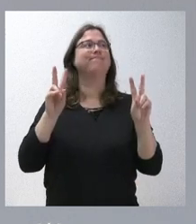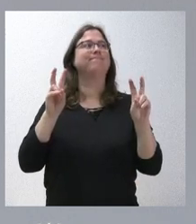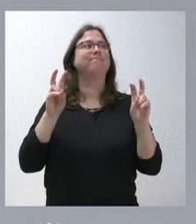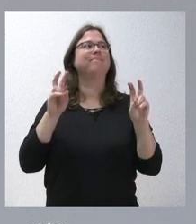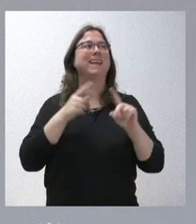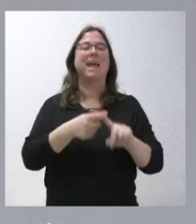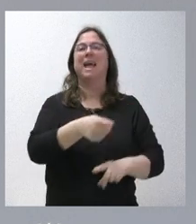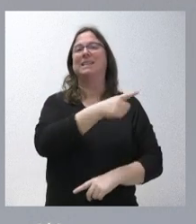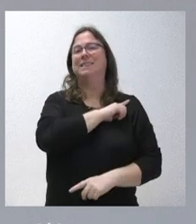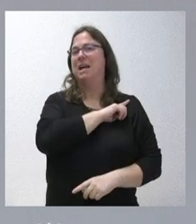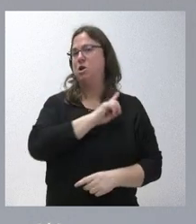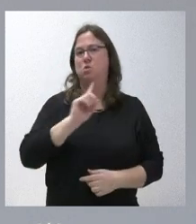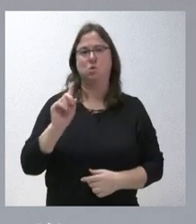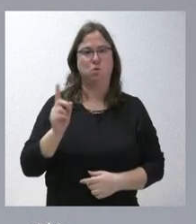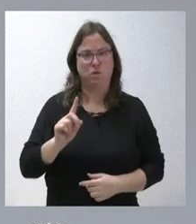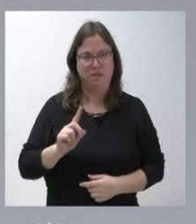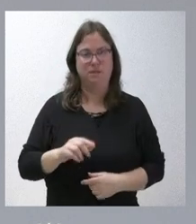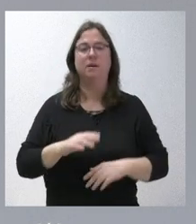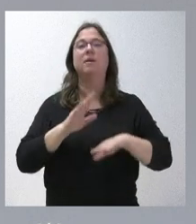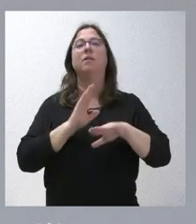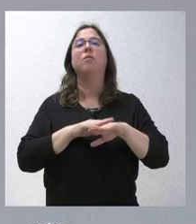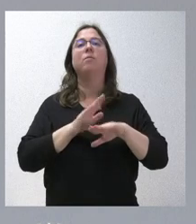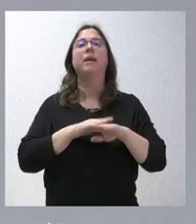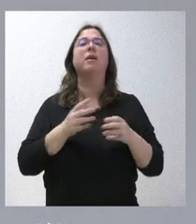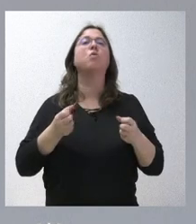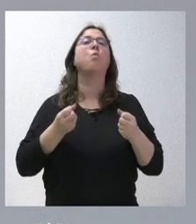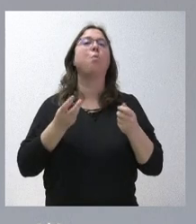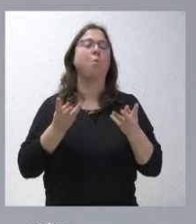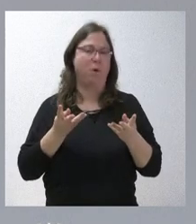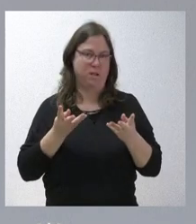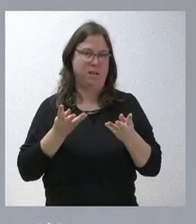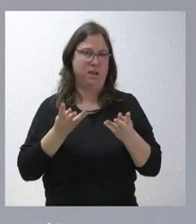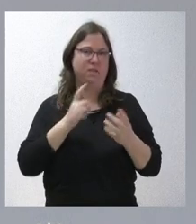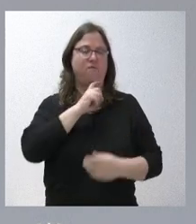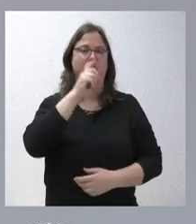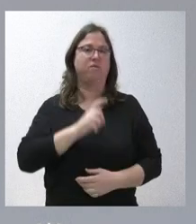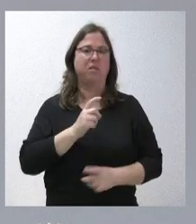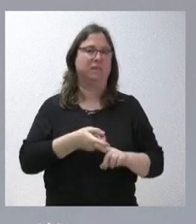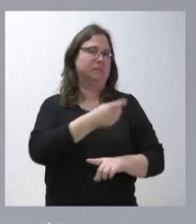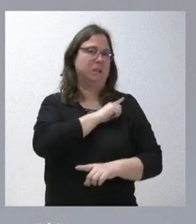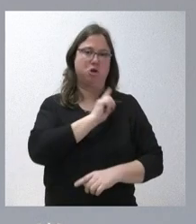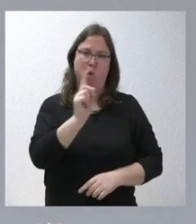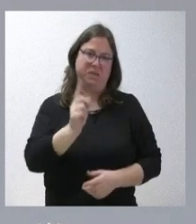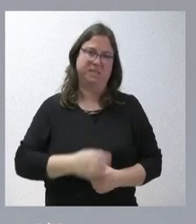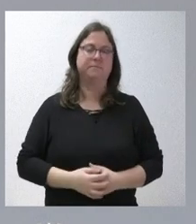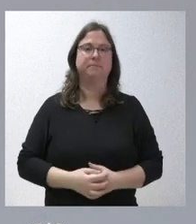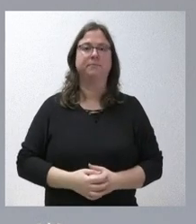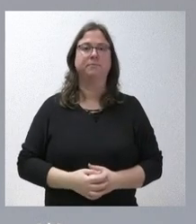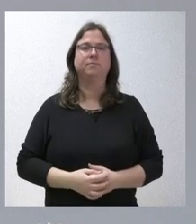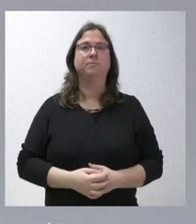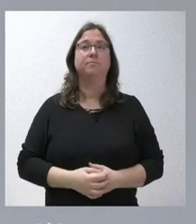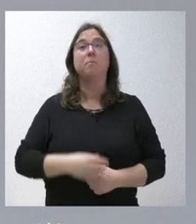excesivo en el número de de corporaciones de este tipo que tenemos